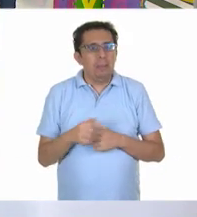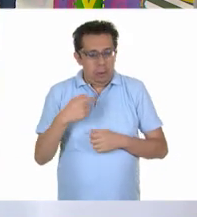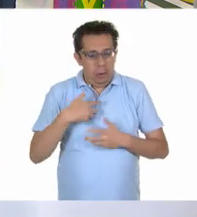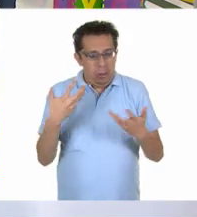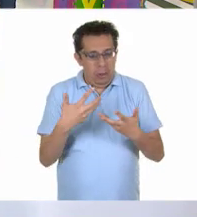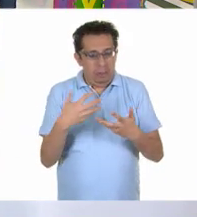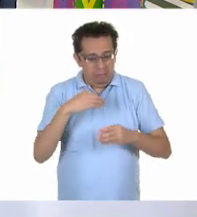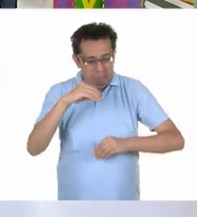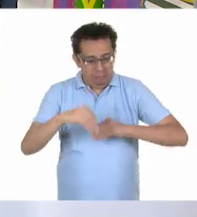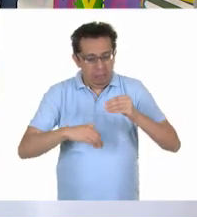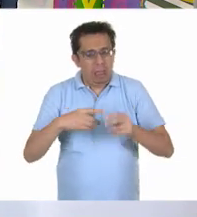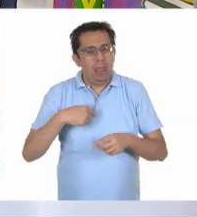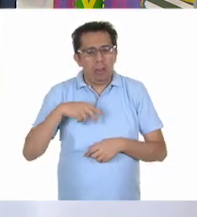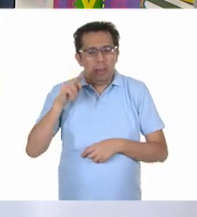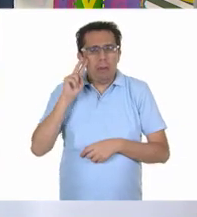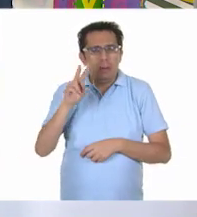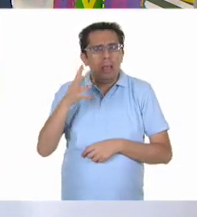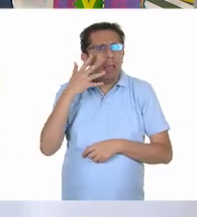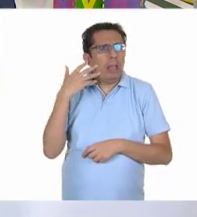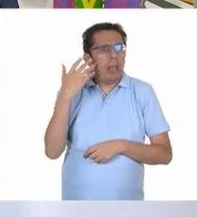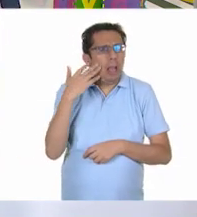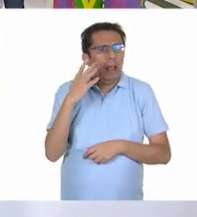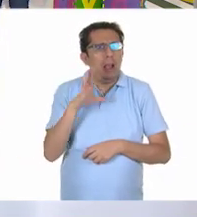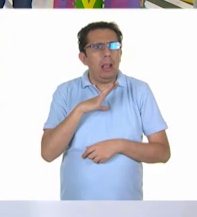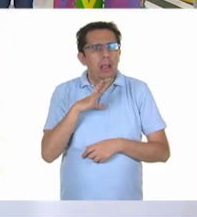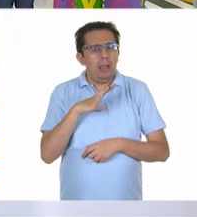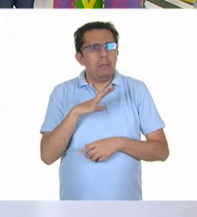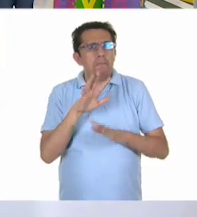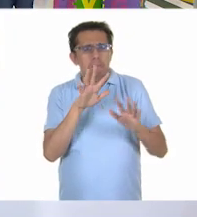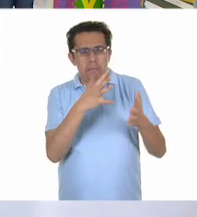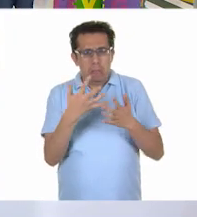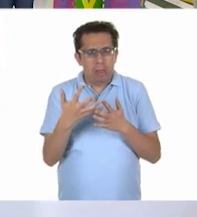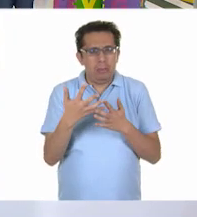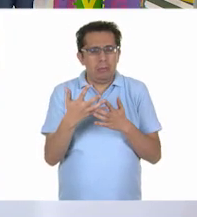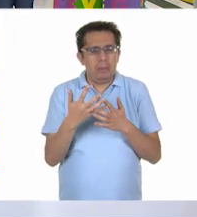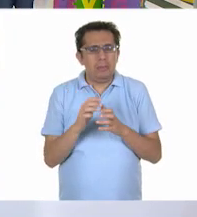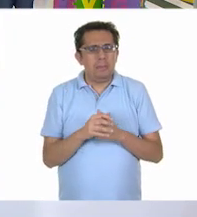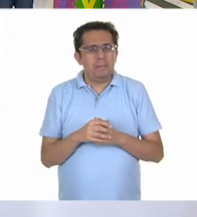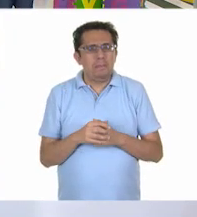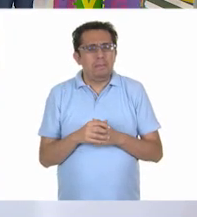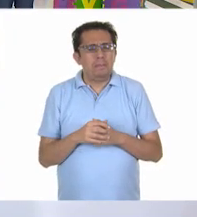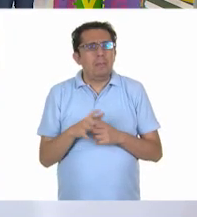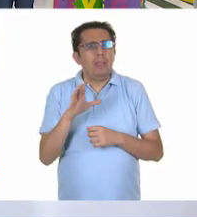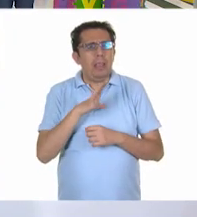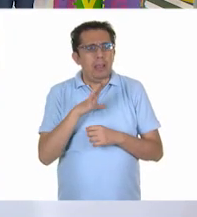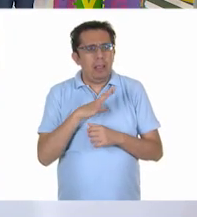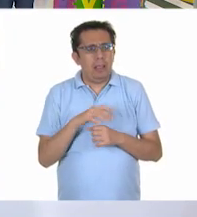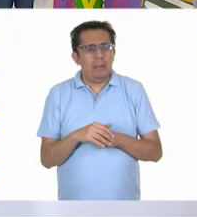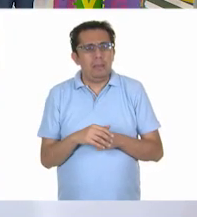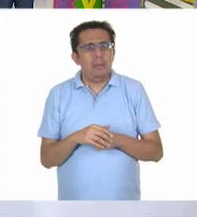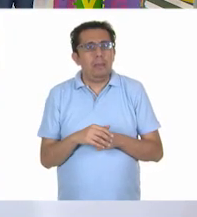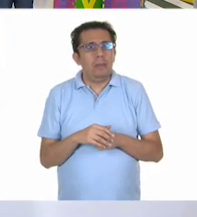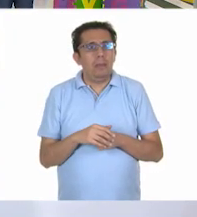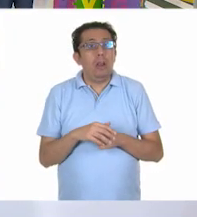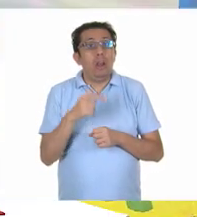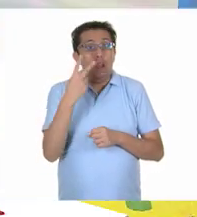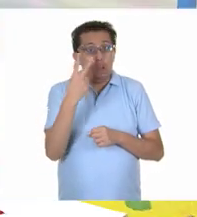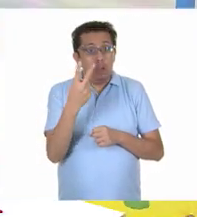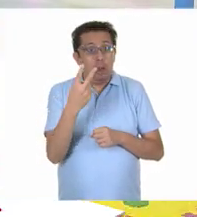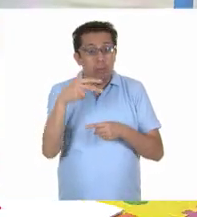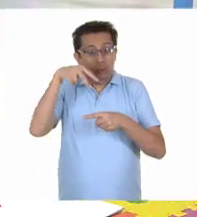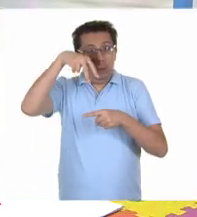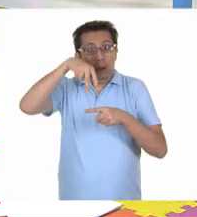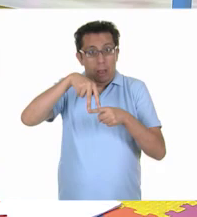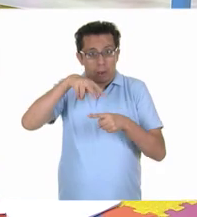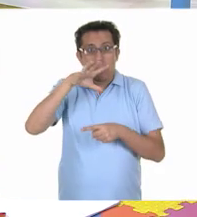barco, vamos a hacerlo. A ver, entonces, yo vi que Gato tenía más o menos así y